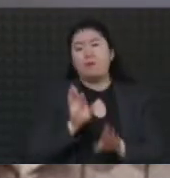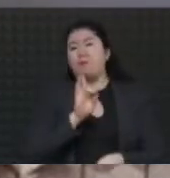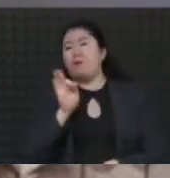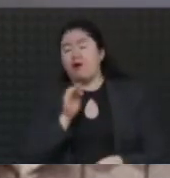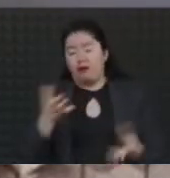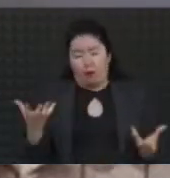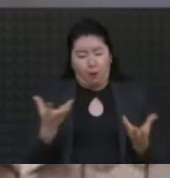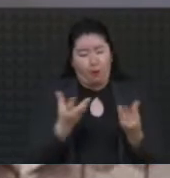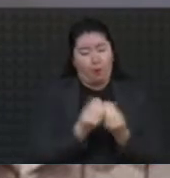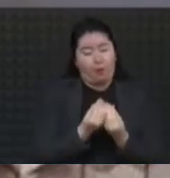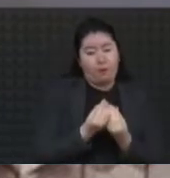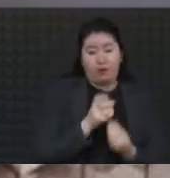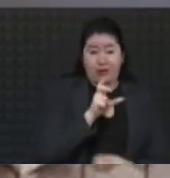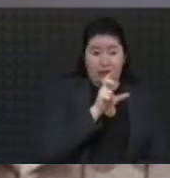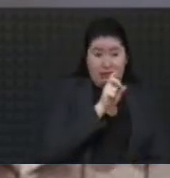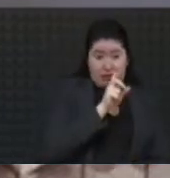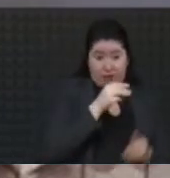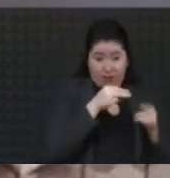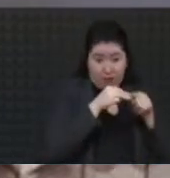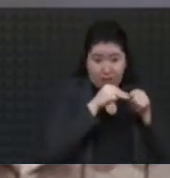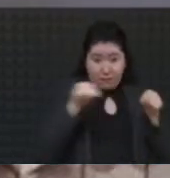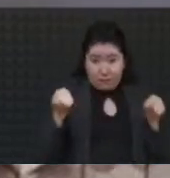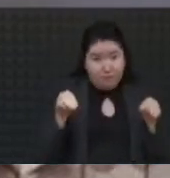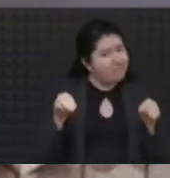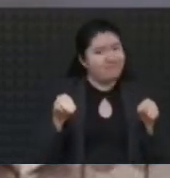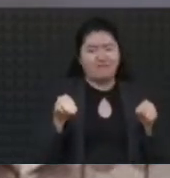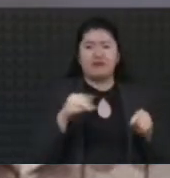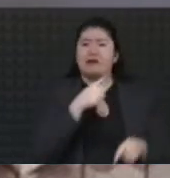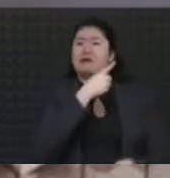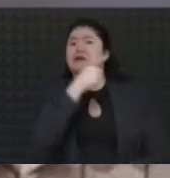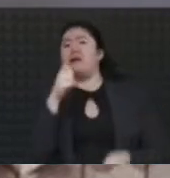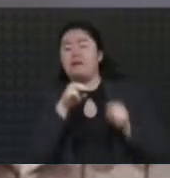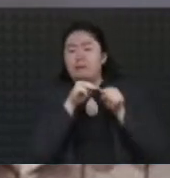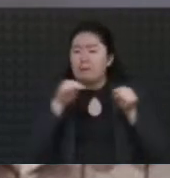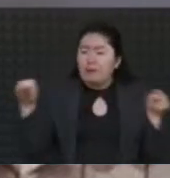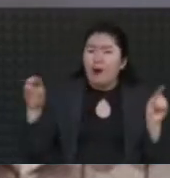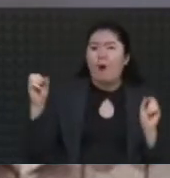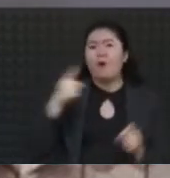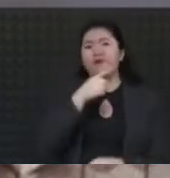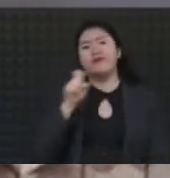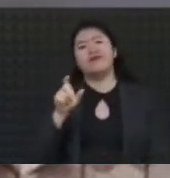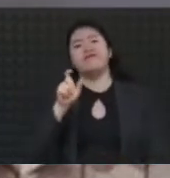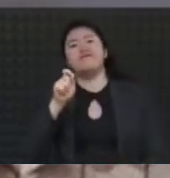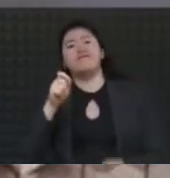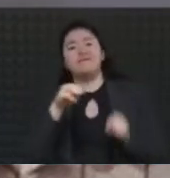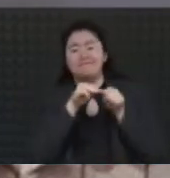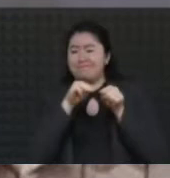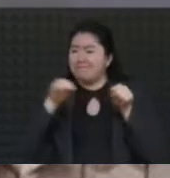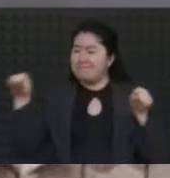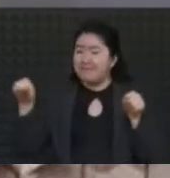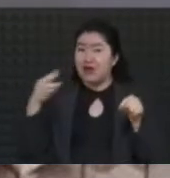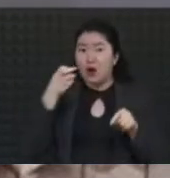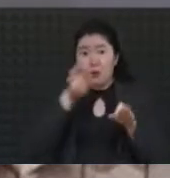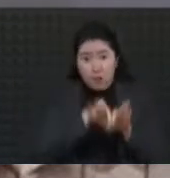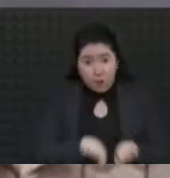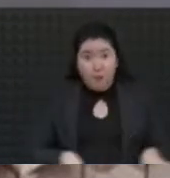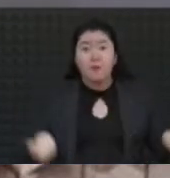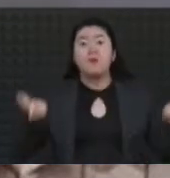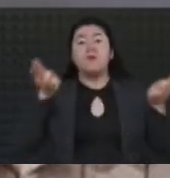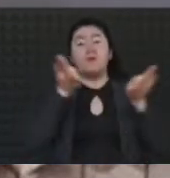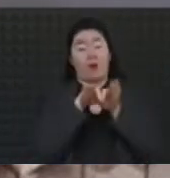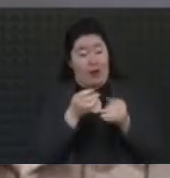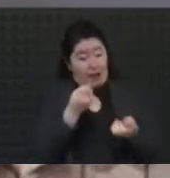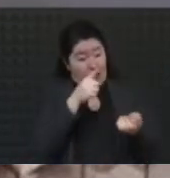metros, de 120 metros. Eso es muy importante en los diseños de ingeniería, darle redundancia a las